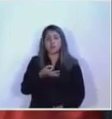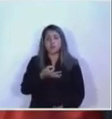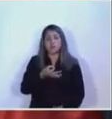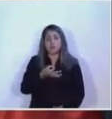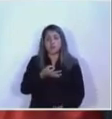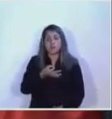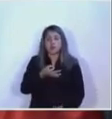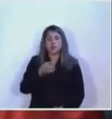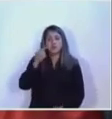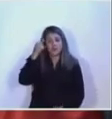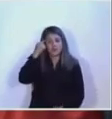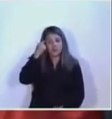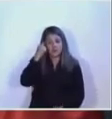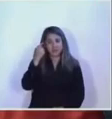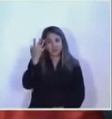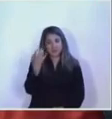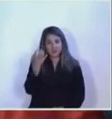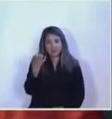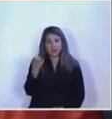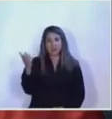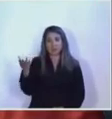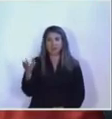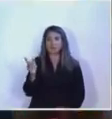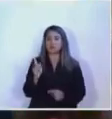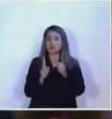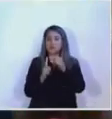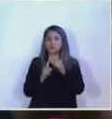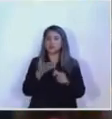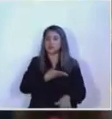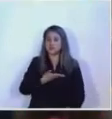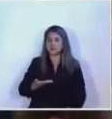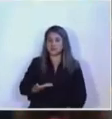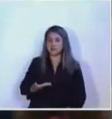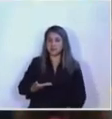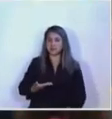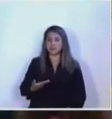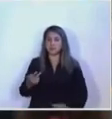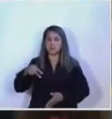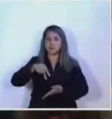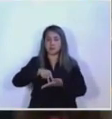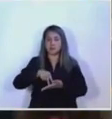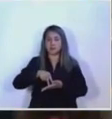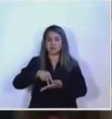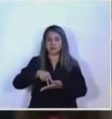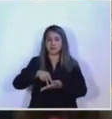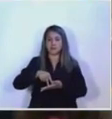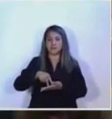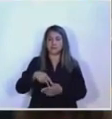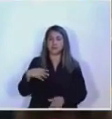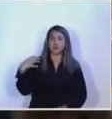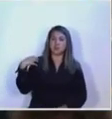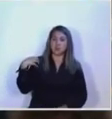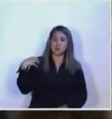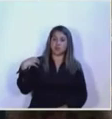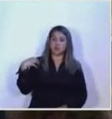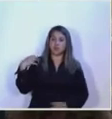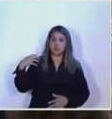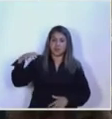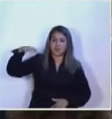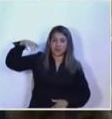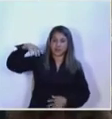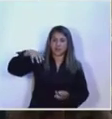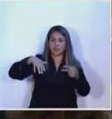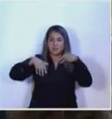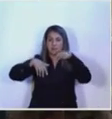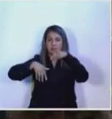se me ha quedado grabada esta frase, presidente, que estaba parado sobre hombros de gigantes y que haría